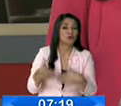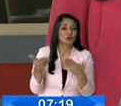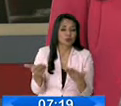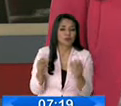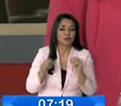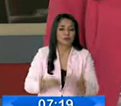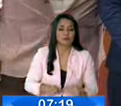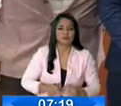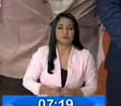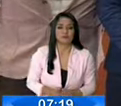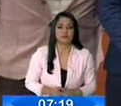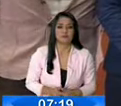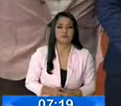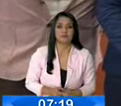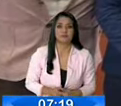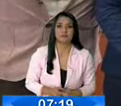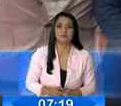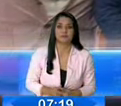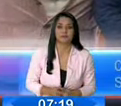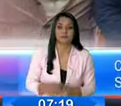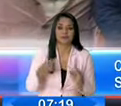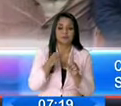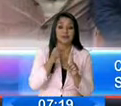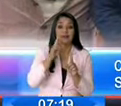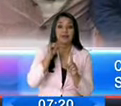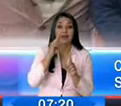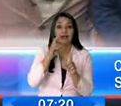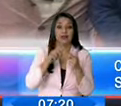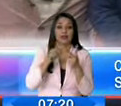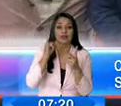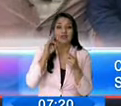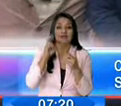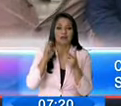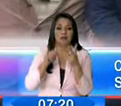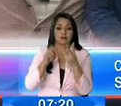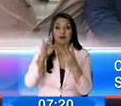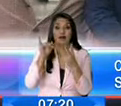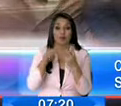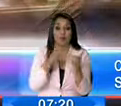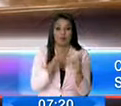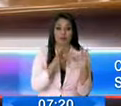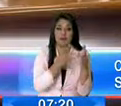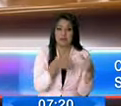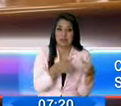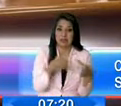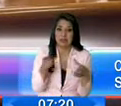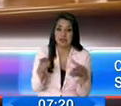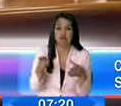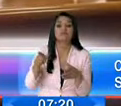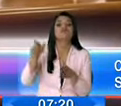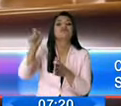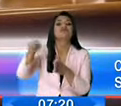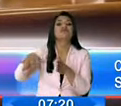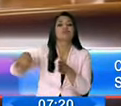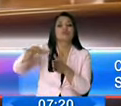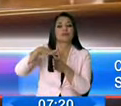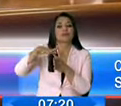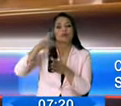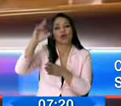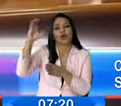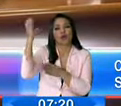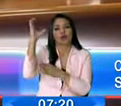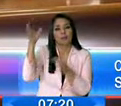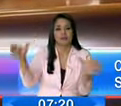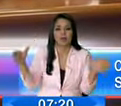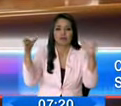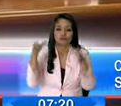Comercio. Ricardo Rivas, Cristian Segarra y Raúl Borja mantuvieron un encuentro privado con el Procurador General de Colombia, Fernando Carrillo, a